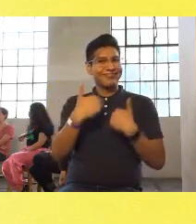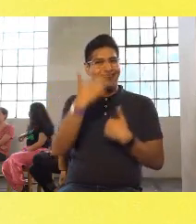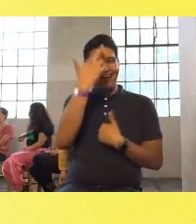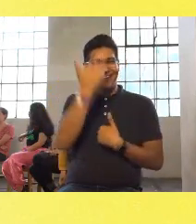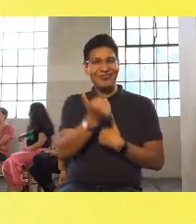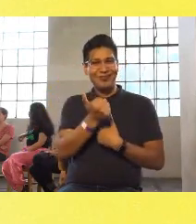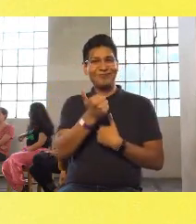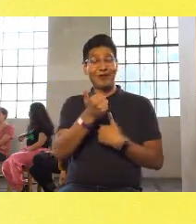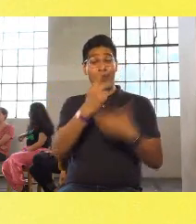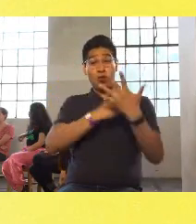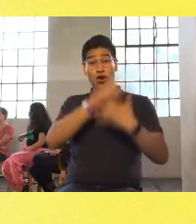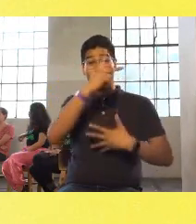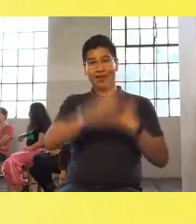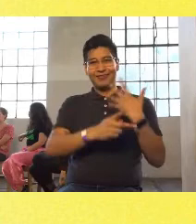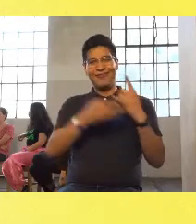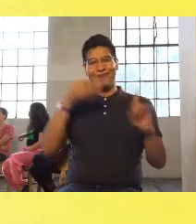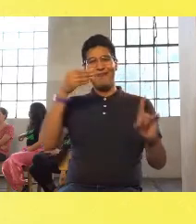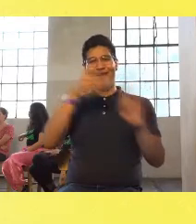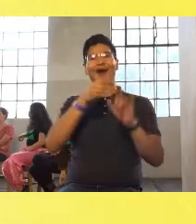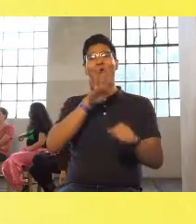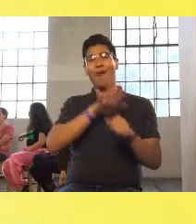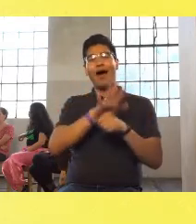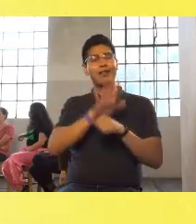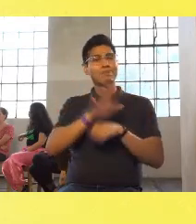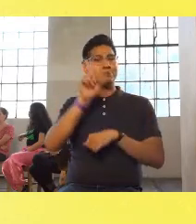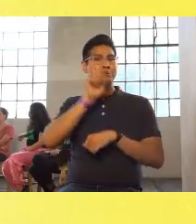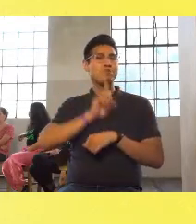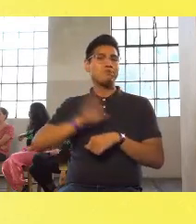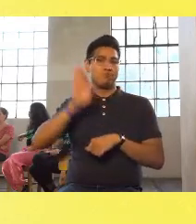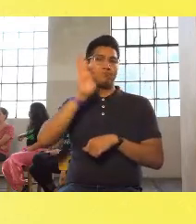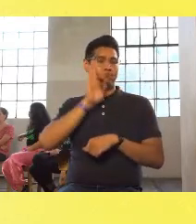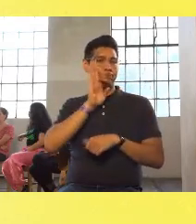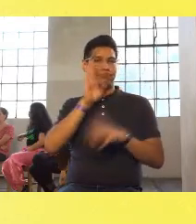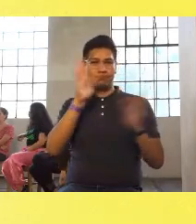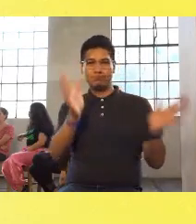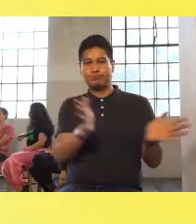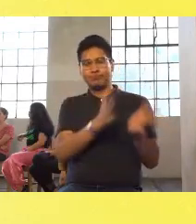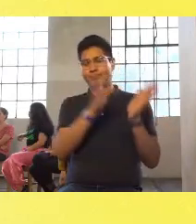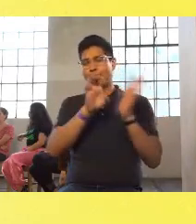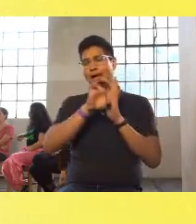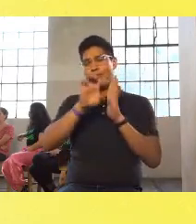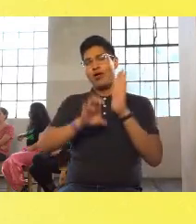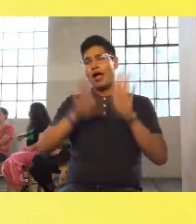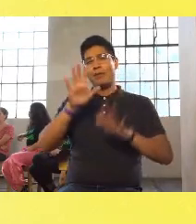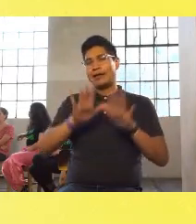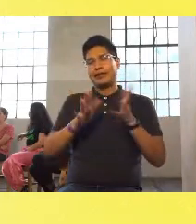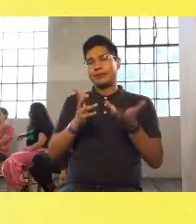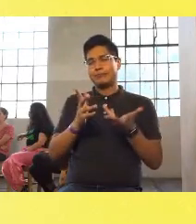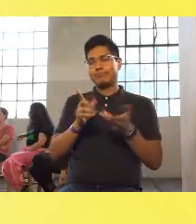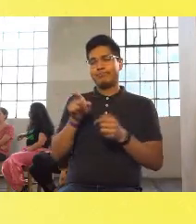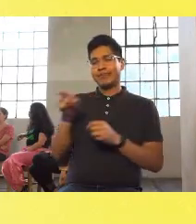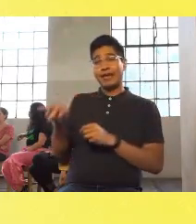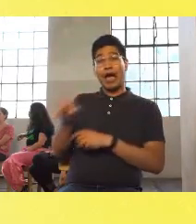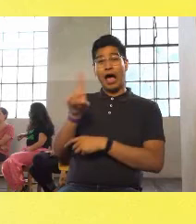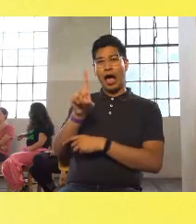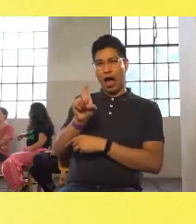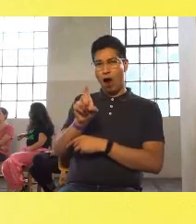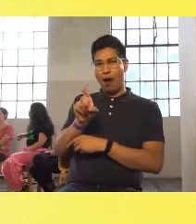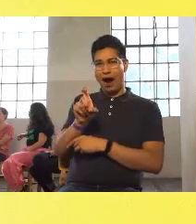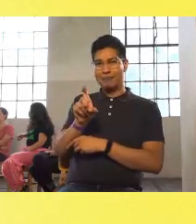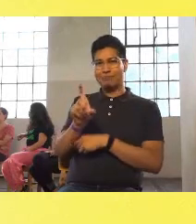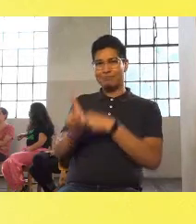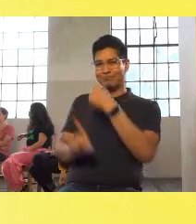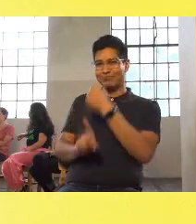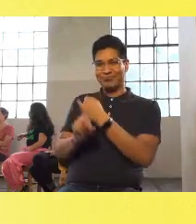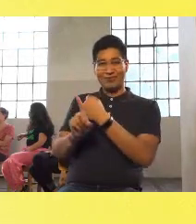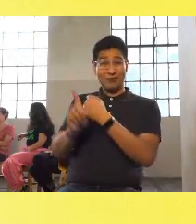sido mucho más claro, bueno, mucho más. Hemos notado, por ejemplo, que el agua, la problemática del agua